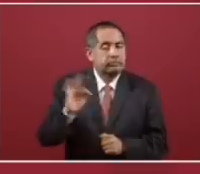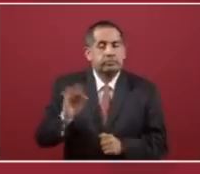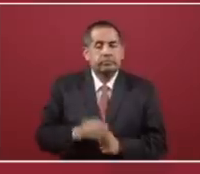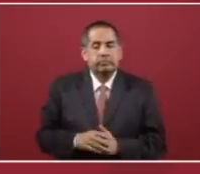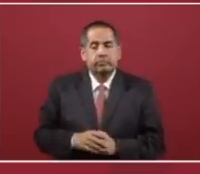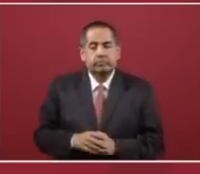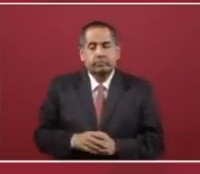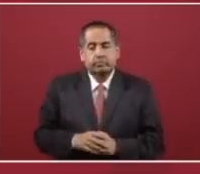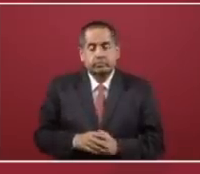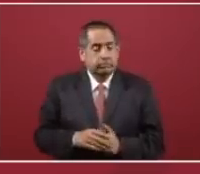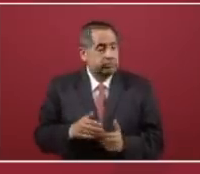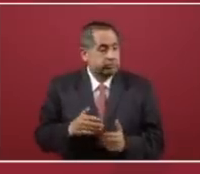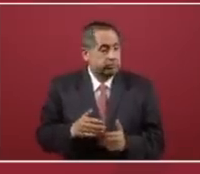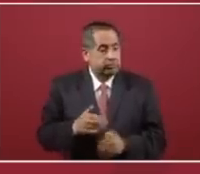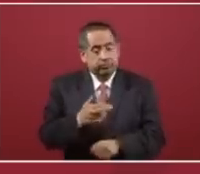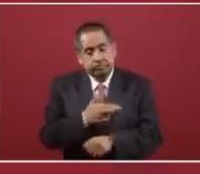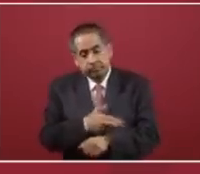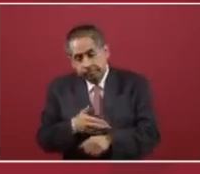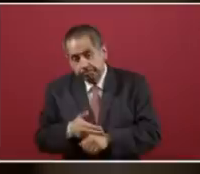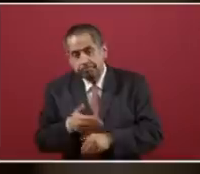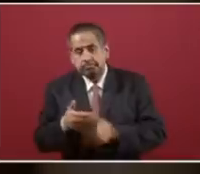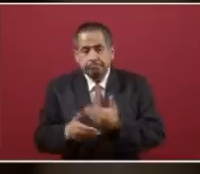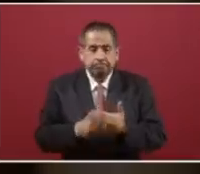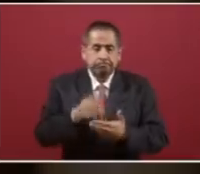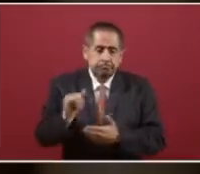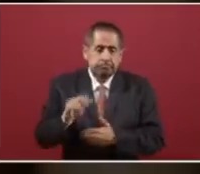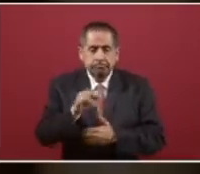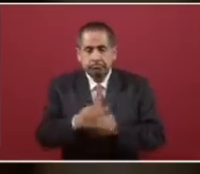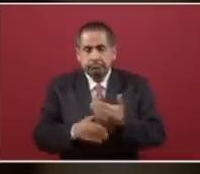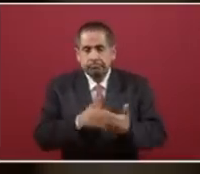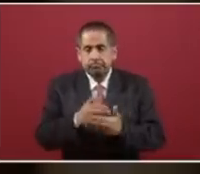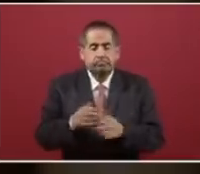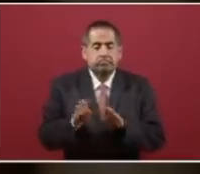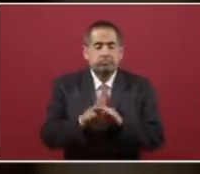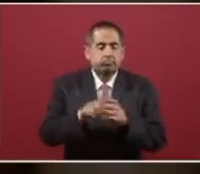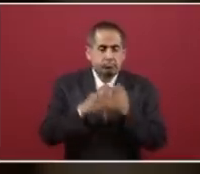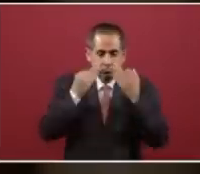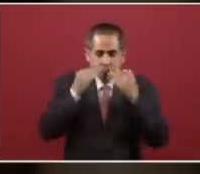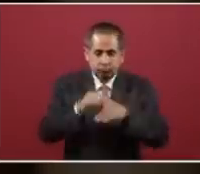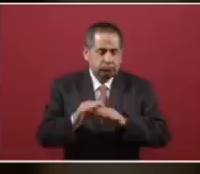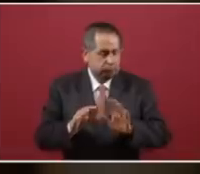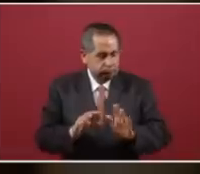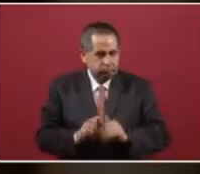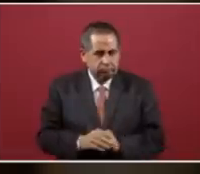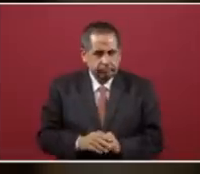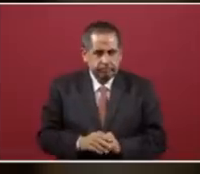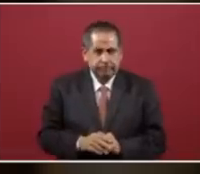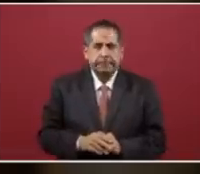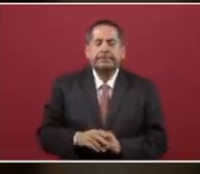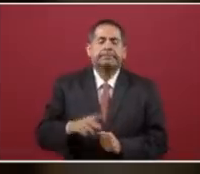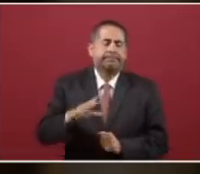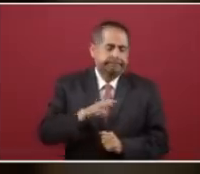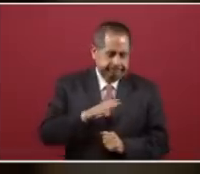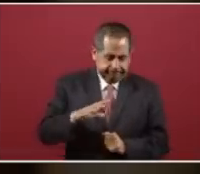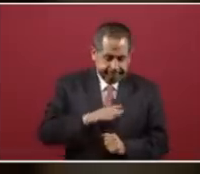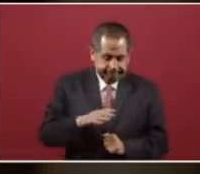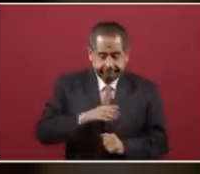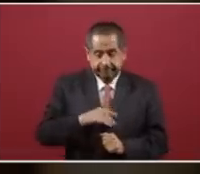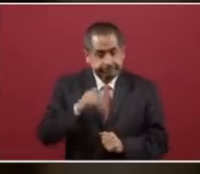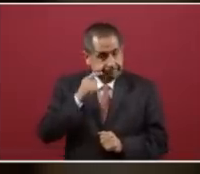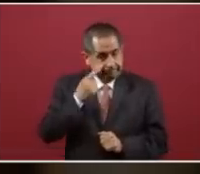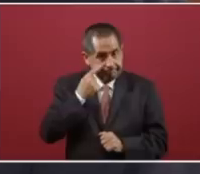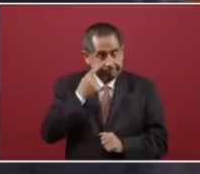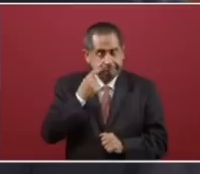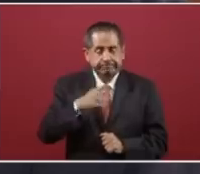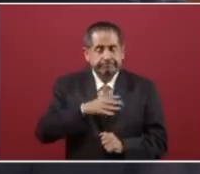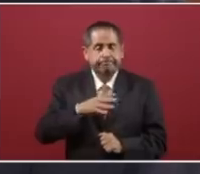proceden o procede o se es nada más un asunto testimonial si existe desde luego